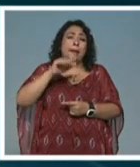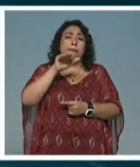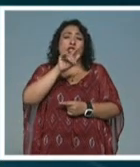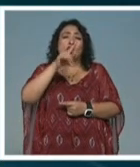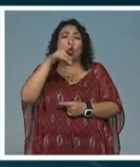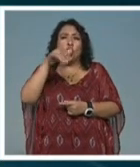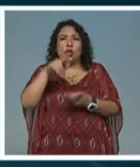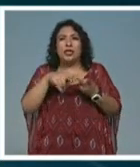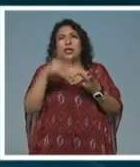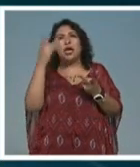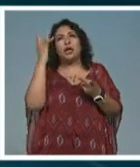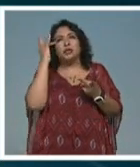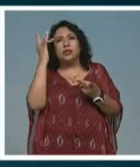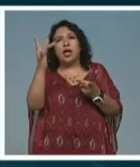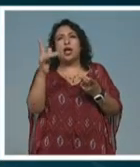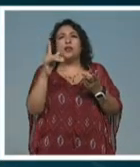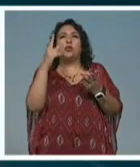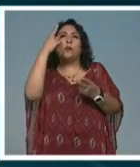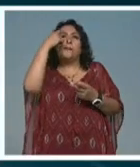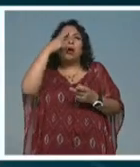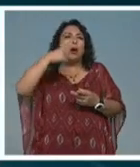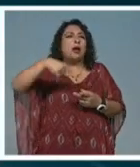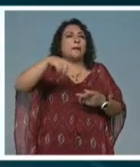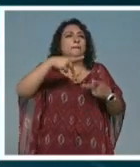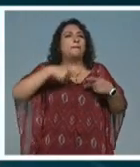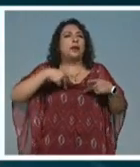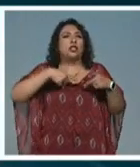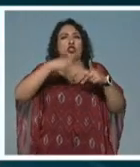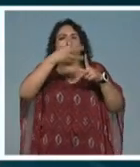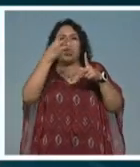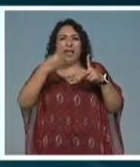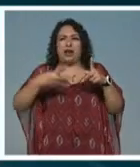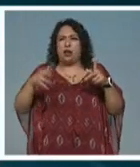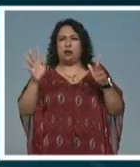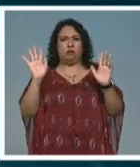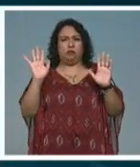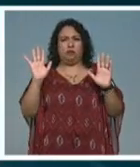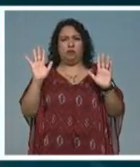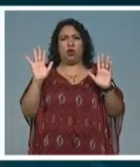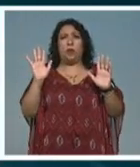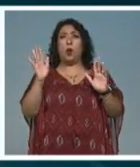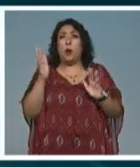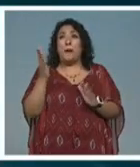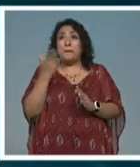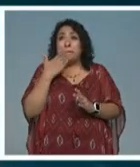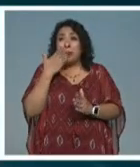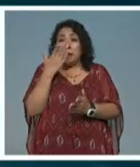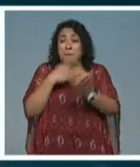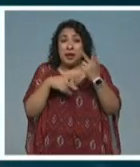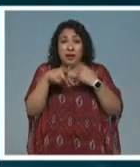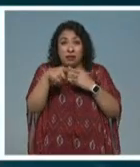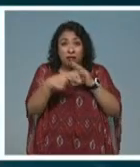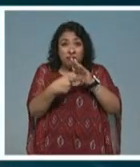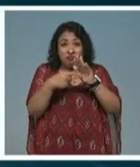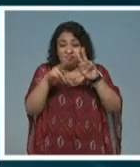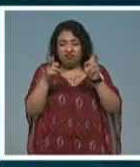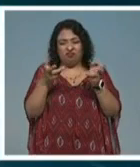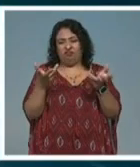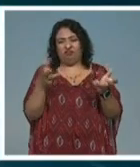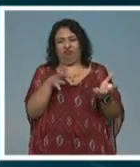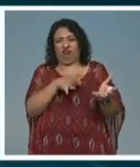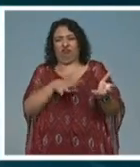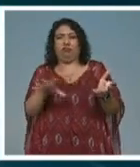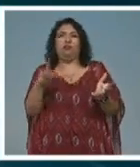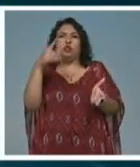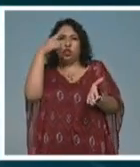un santo oral o un para la gente LGBT que no somos del todo bienvenidas en estos dogmas, ¿no? Yo creo que viene